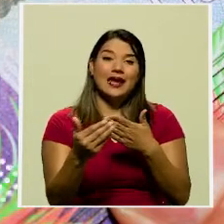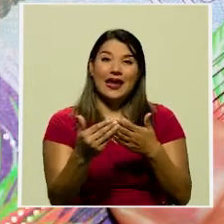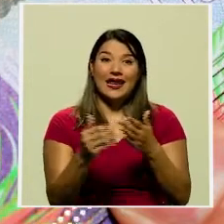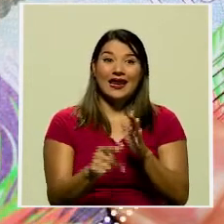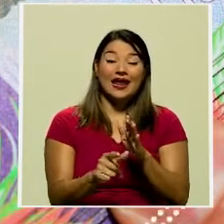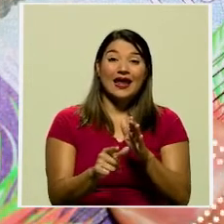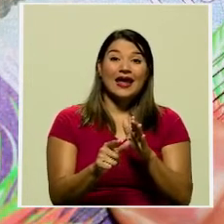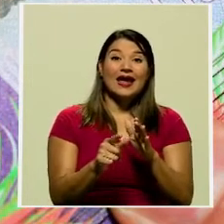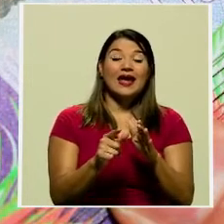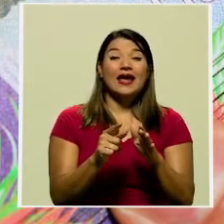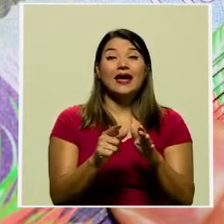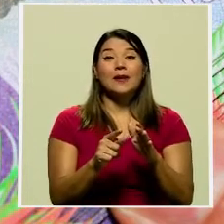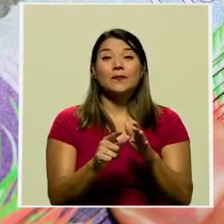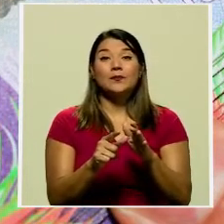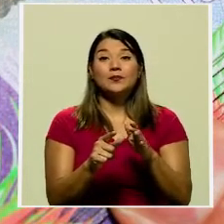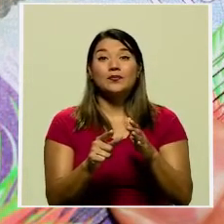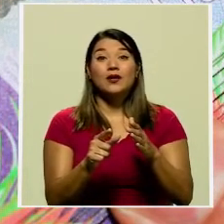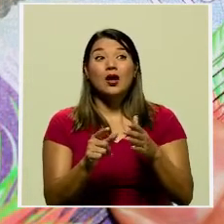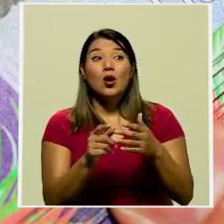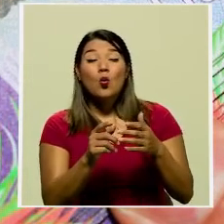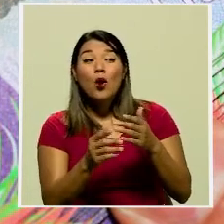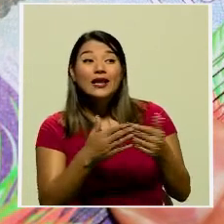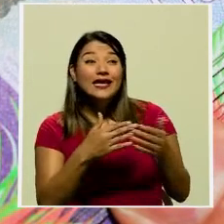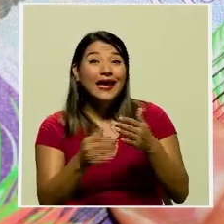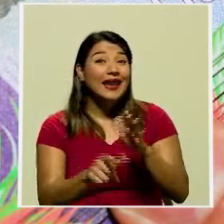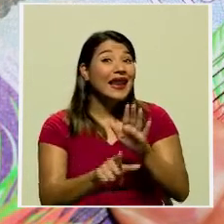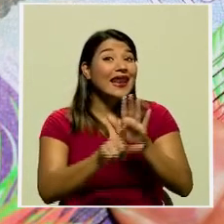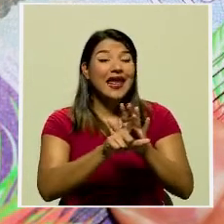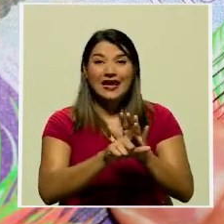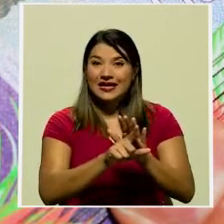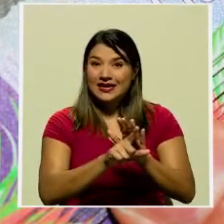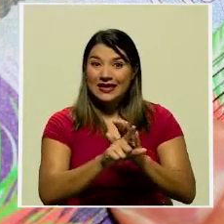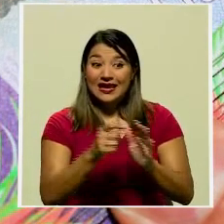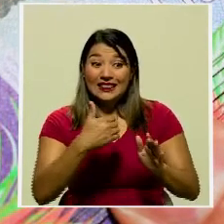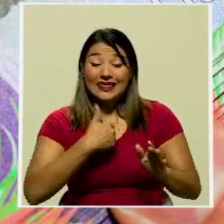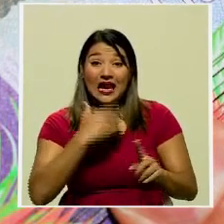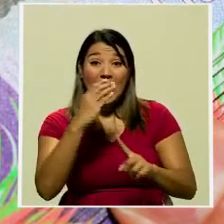o prohíban la entrada del aporte solidario quedarán sin efecto